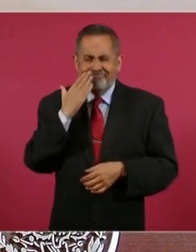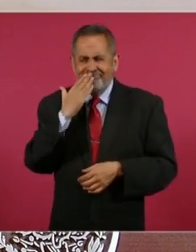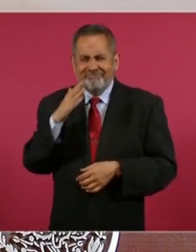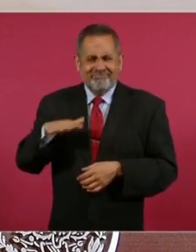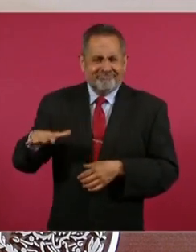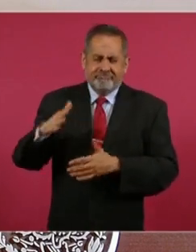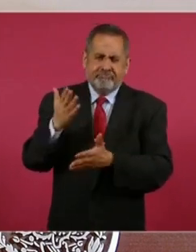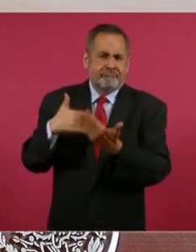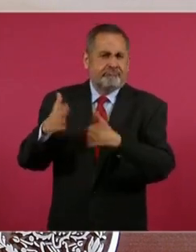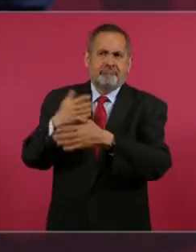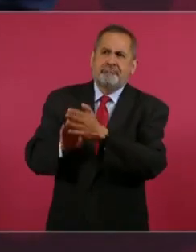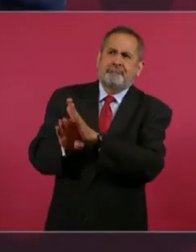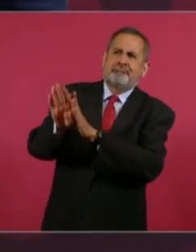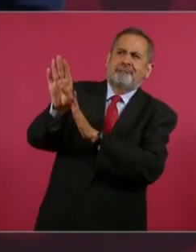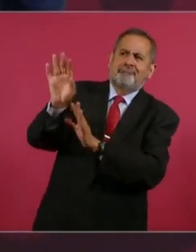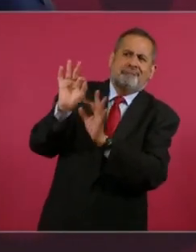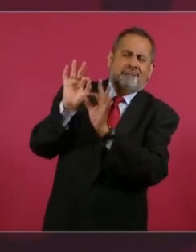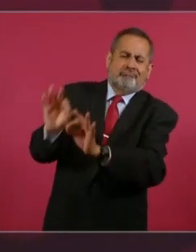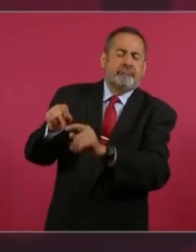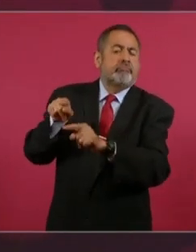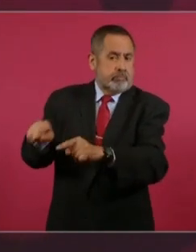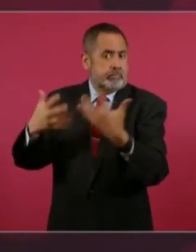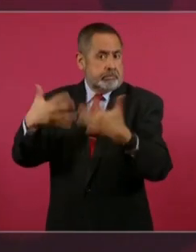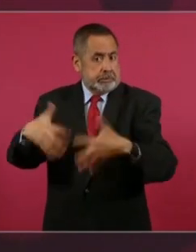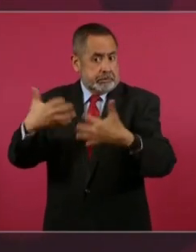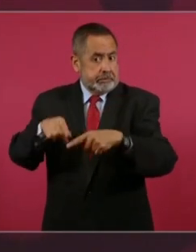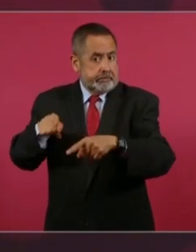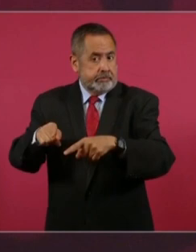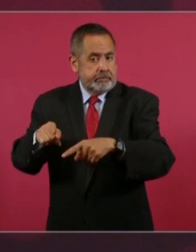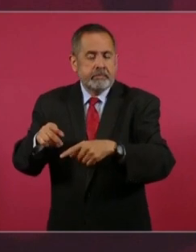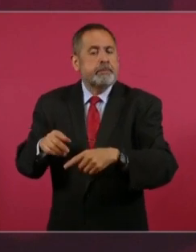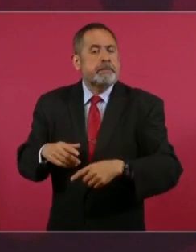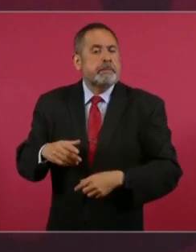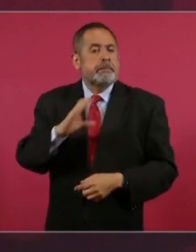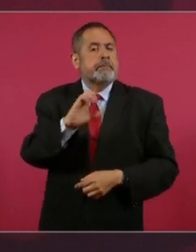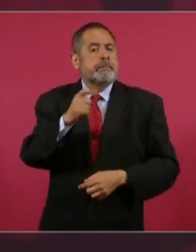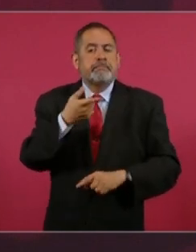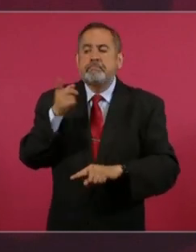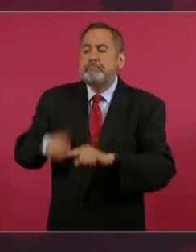se desarrolló a partir de esta empresa.